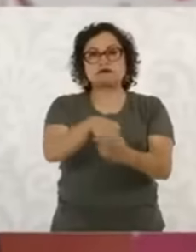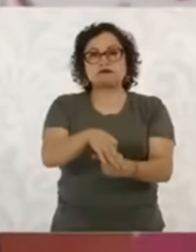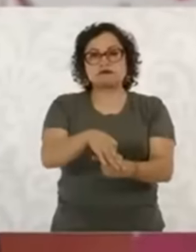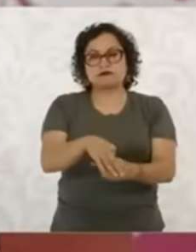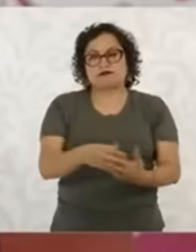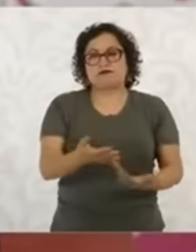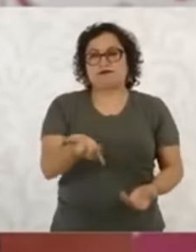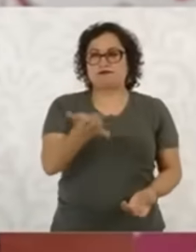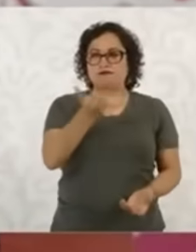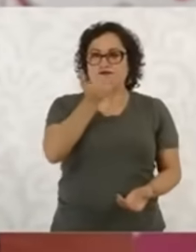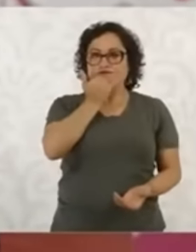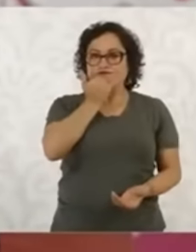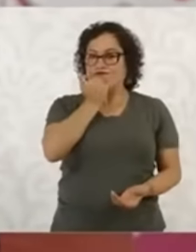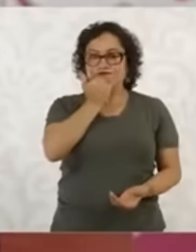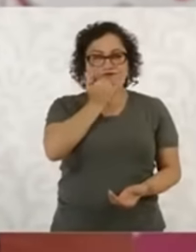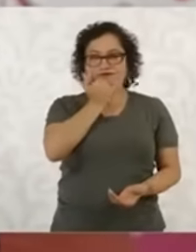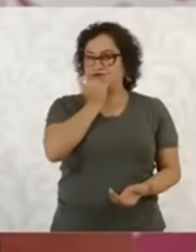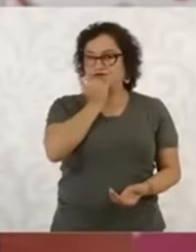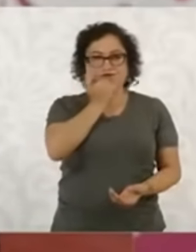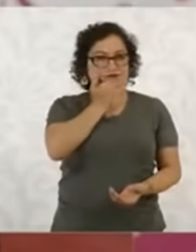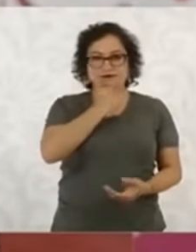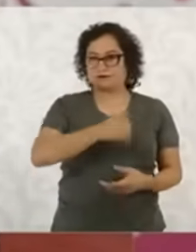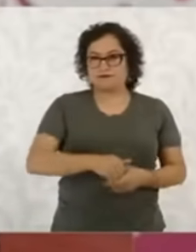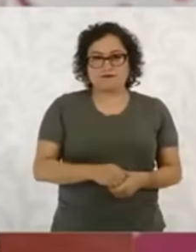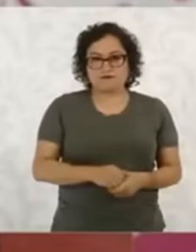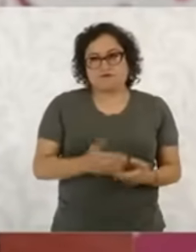No, pues no. Por eso digo que lo